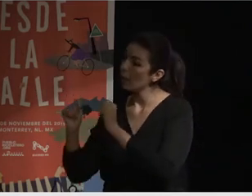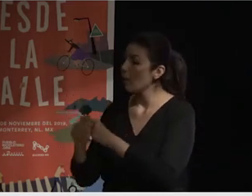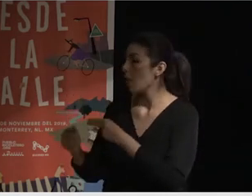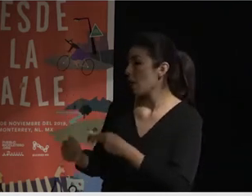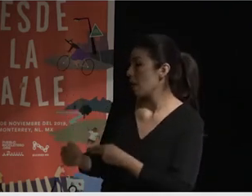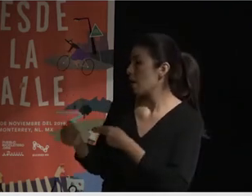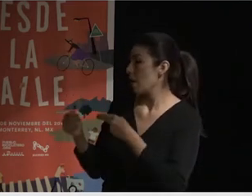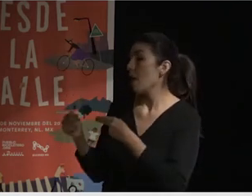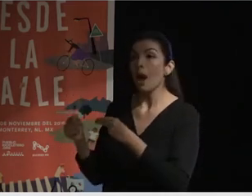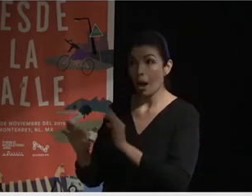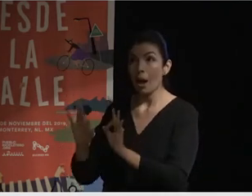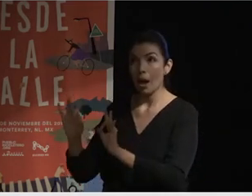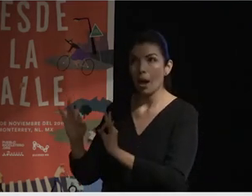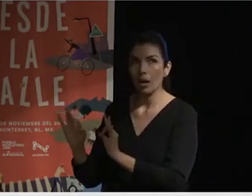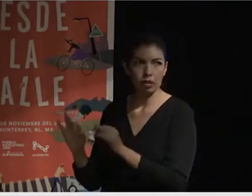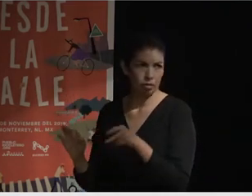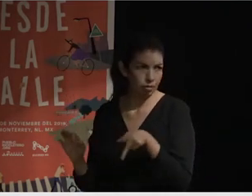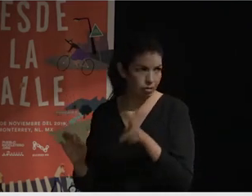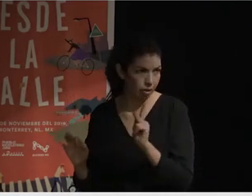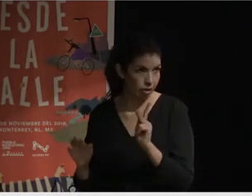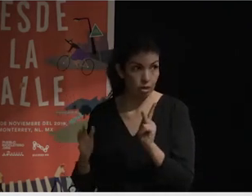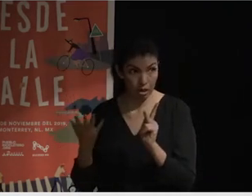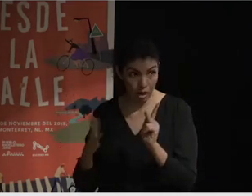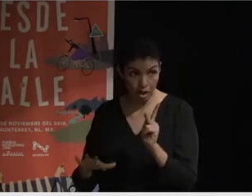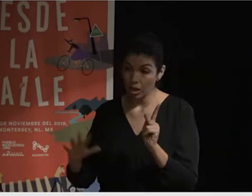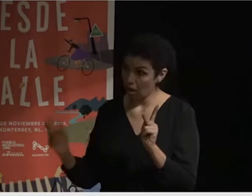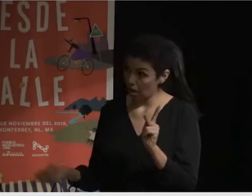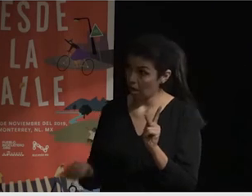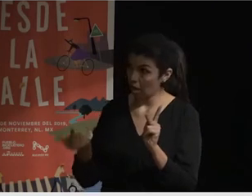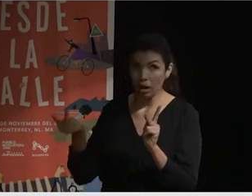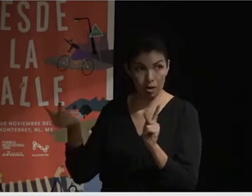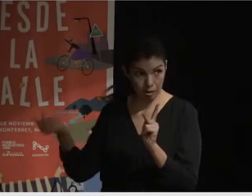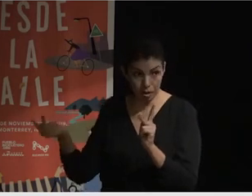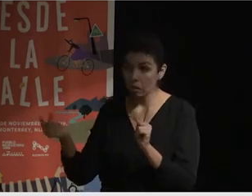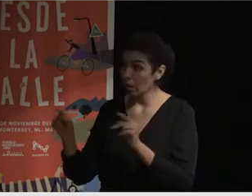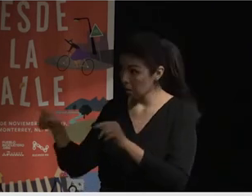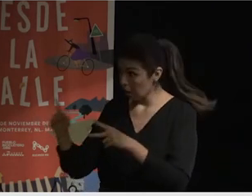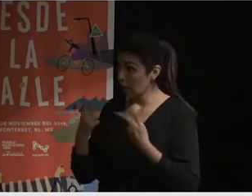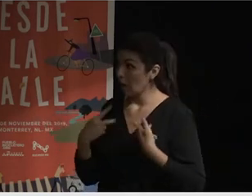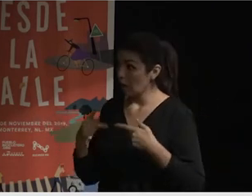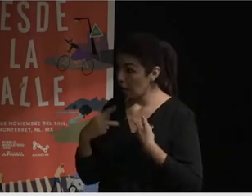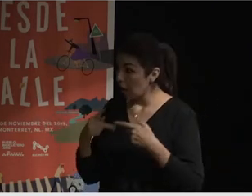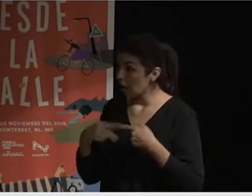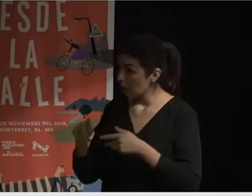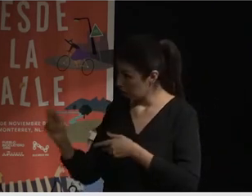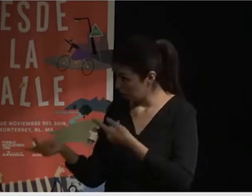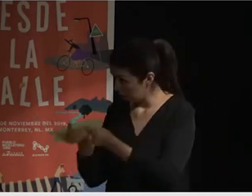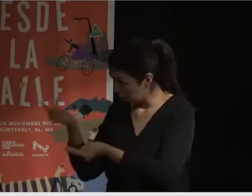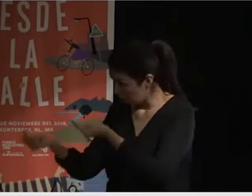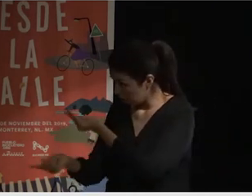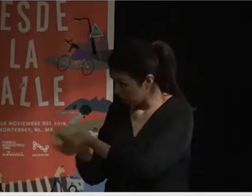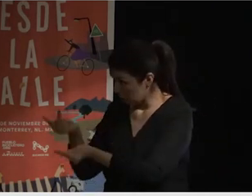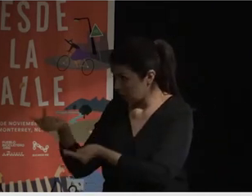40, 50 años, ¿son parte o no son parte? No creo en la gentrificación de manera positiva, también tengo ahí mi tema, pero